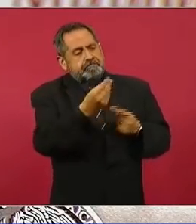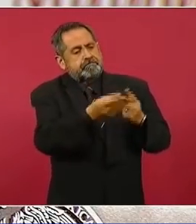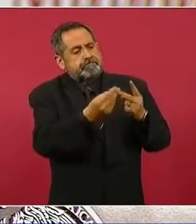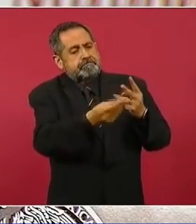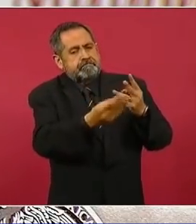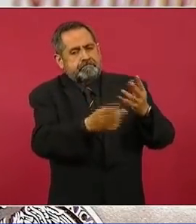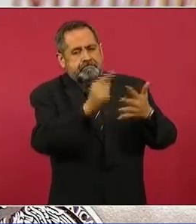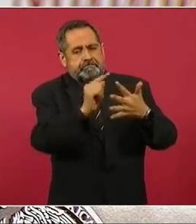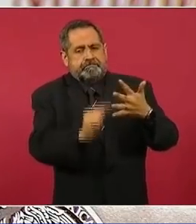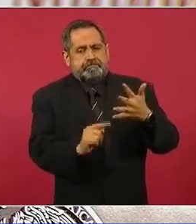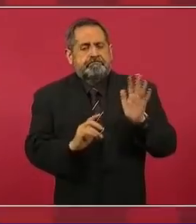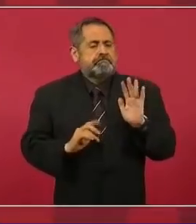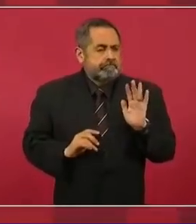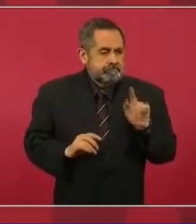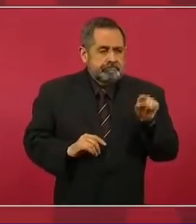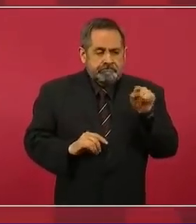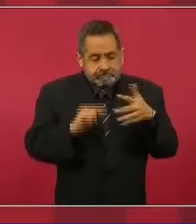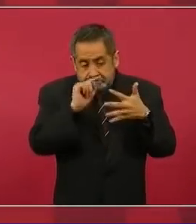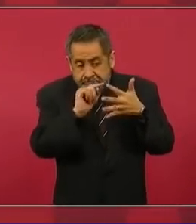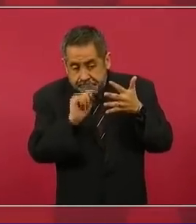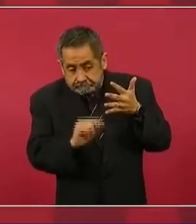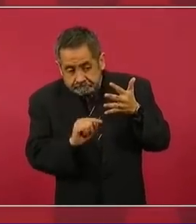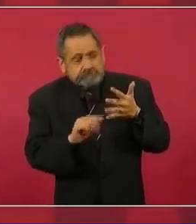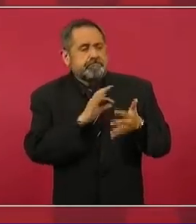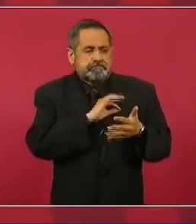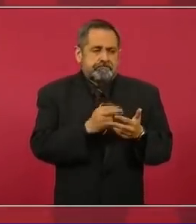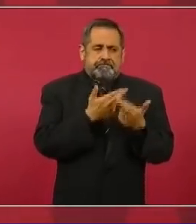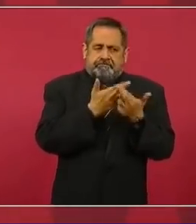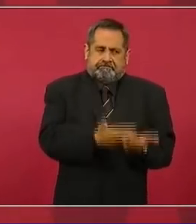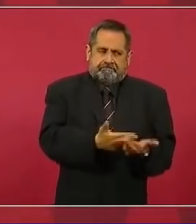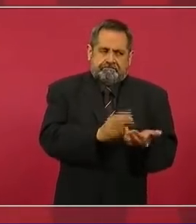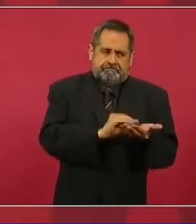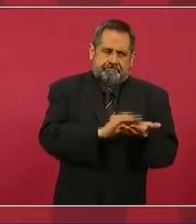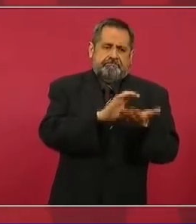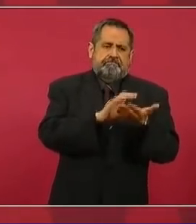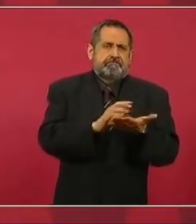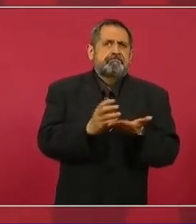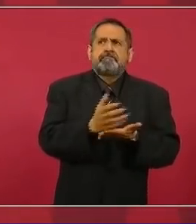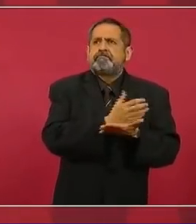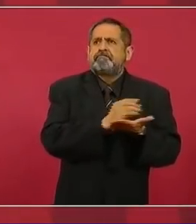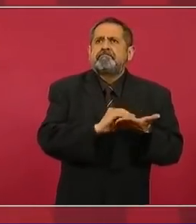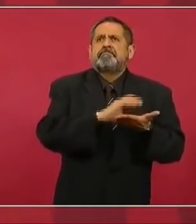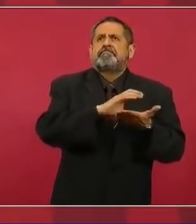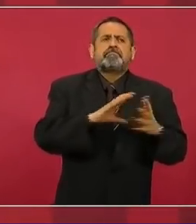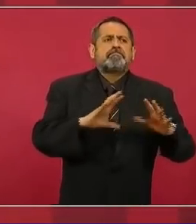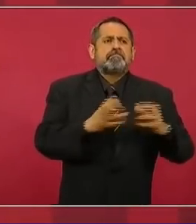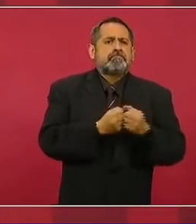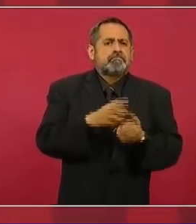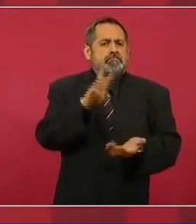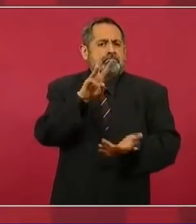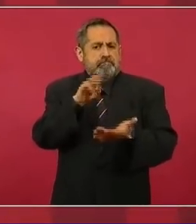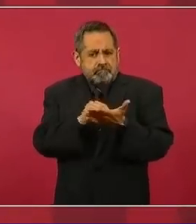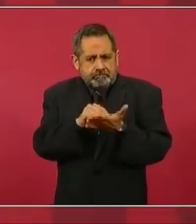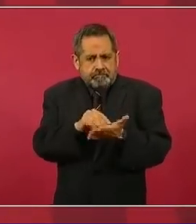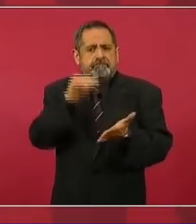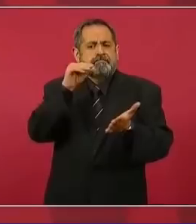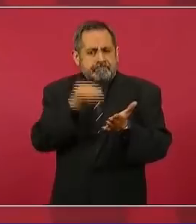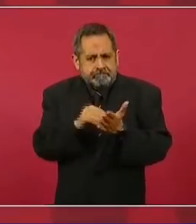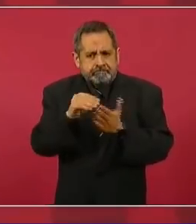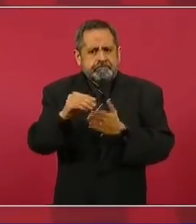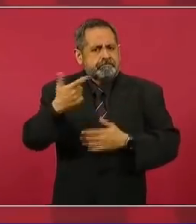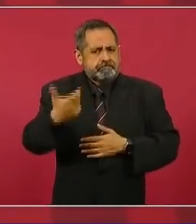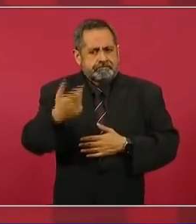de dónde creemos que se pueden obtener hasta prácticamente 3,000 millones de pesos